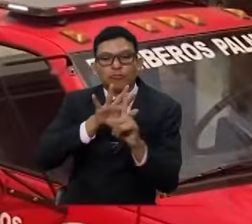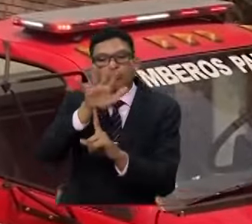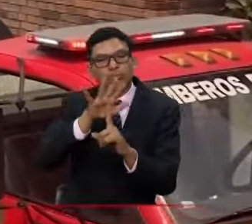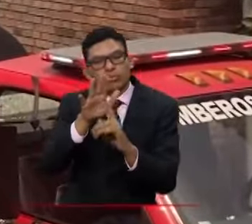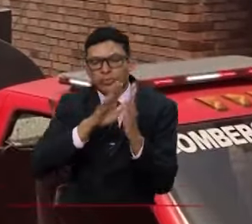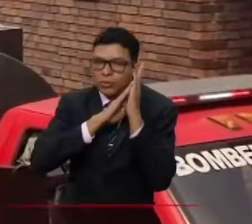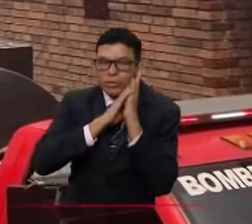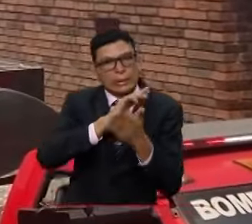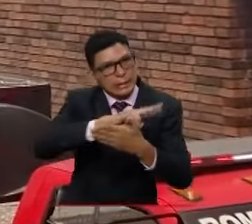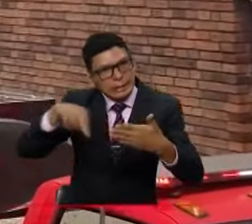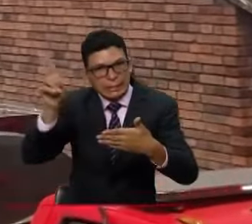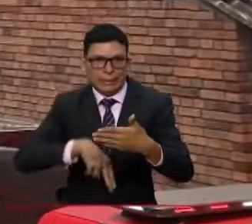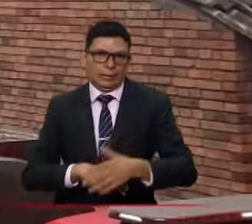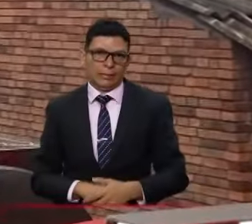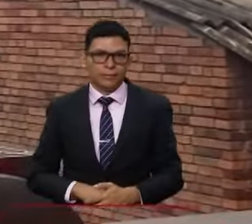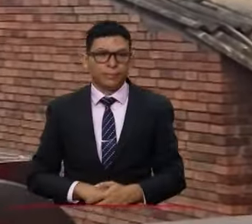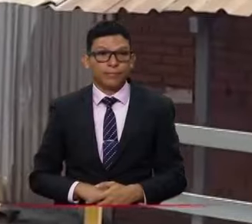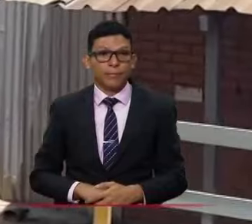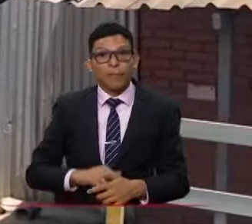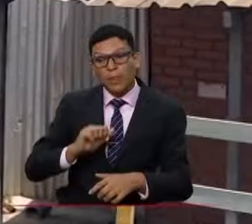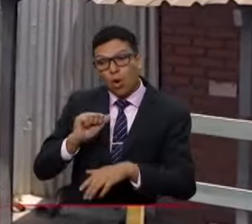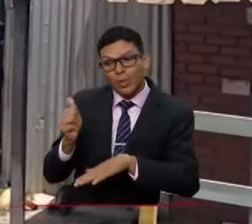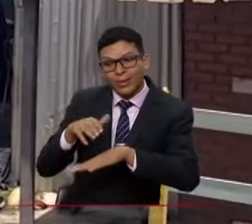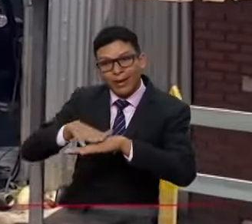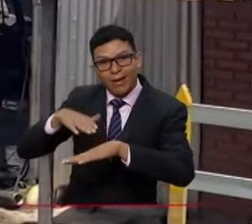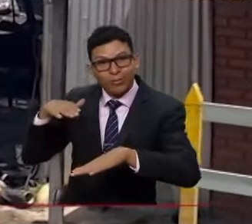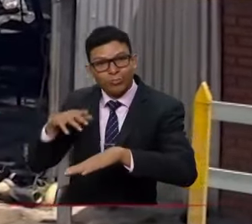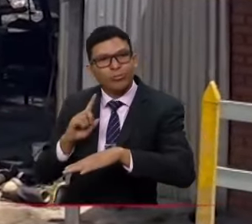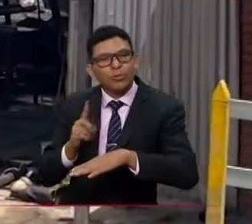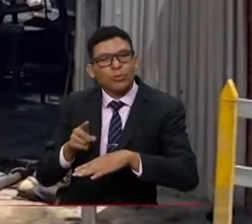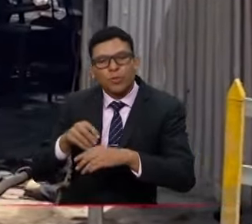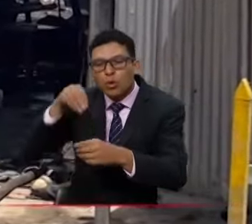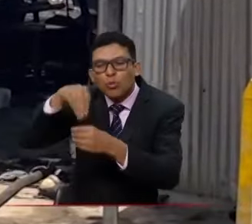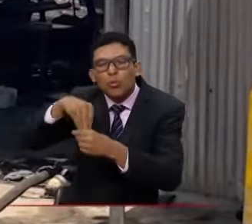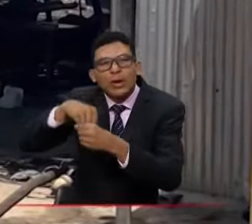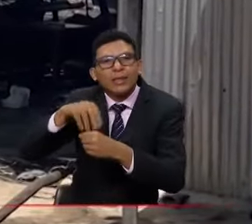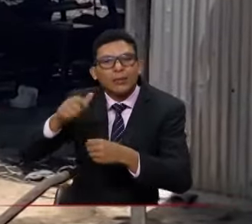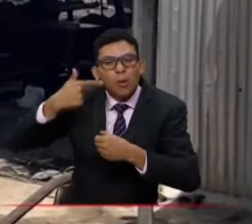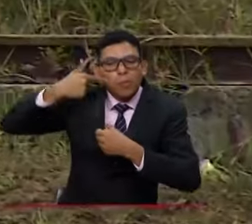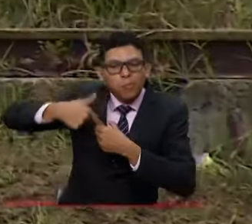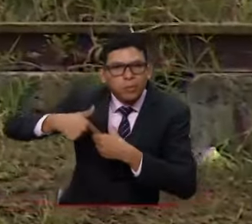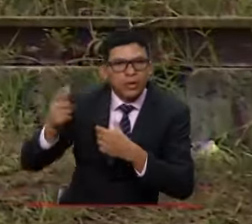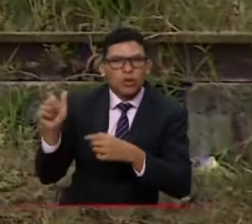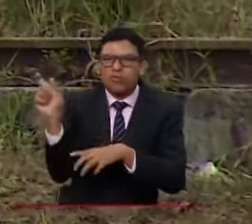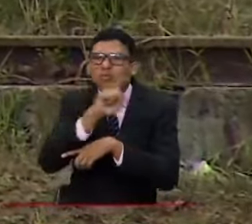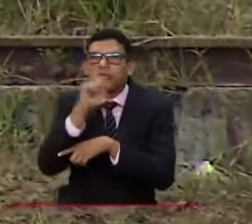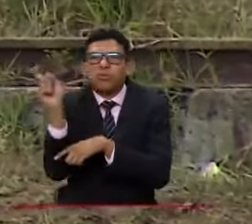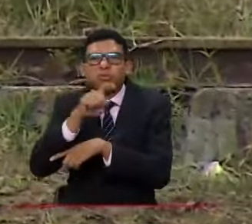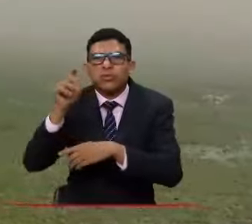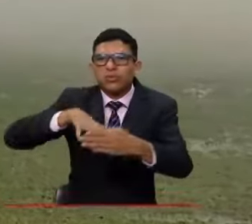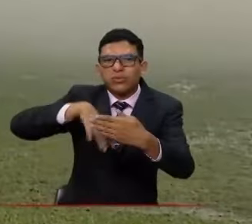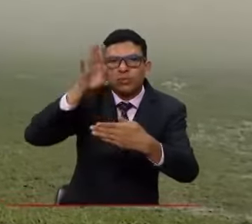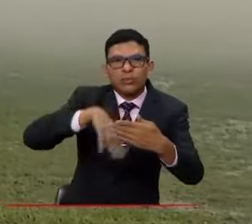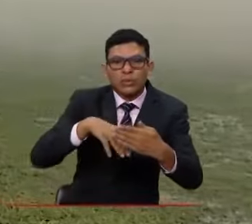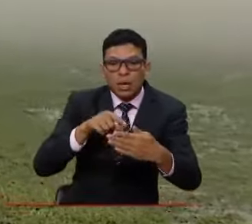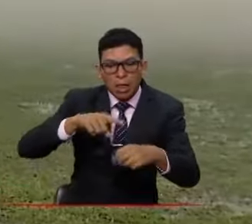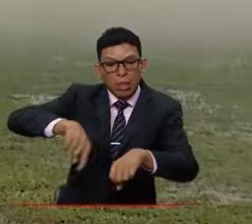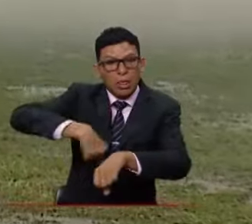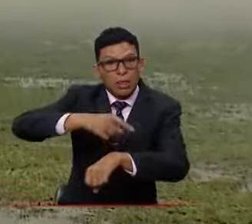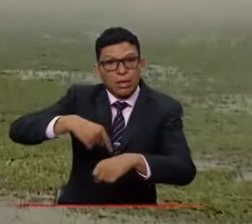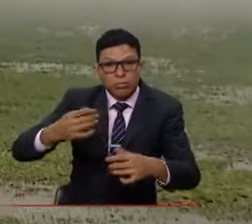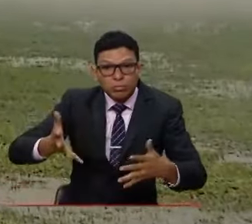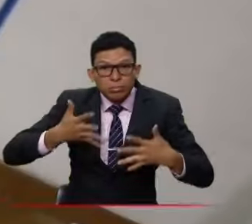dormir. Otra de las causas de incendios es el almacenamiento de combustibles y aerosoles por largos periodos y sin ventilación.